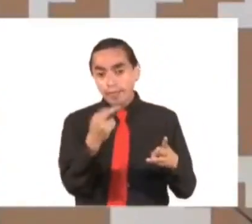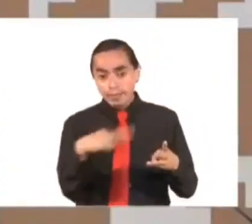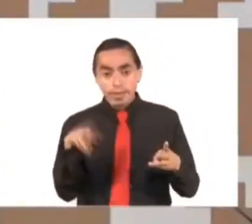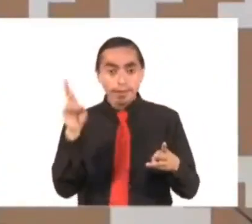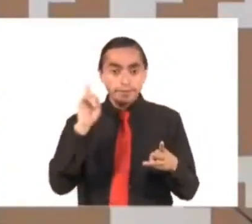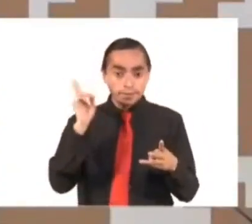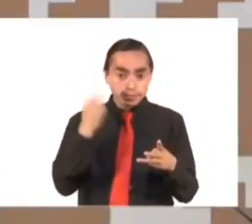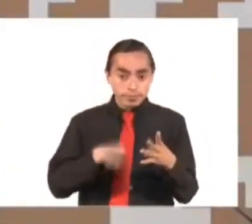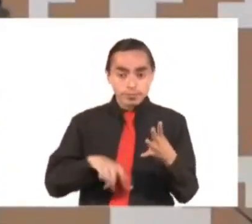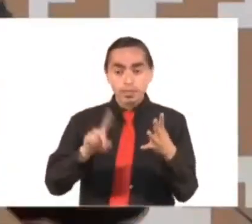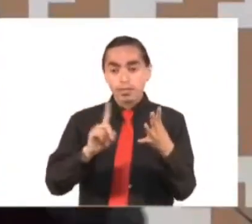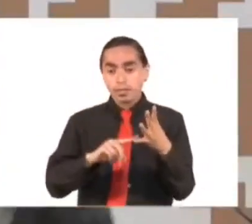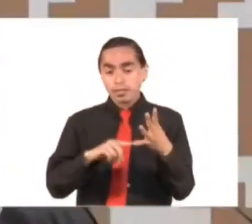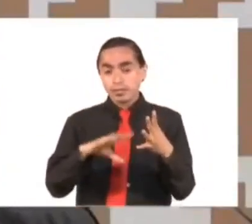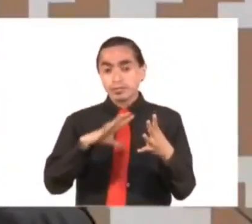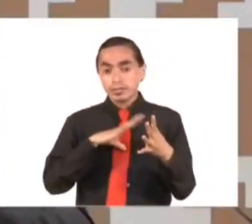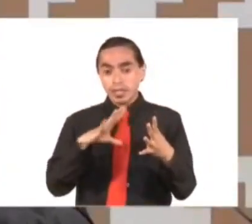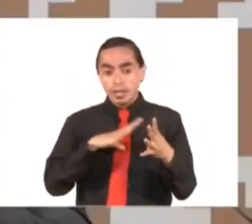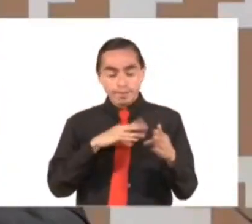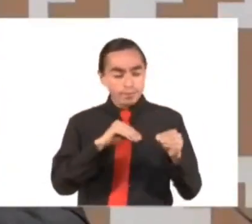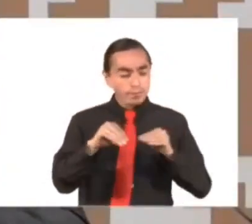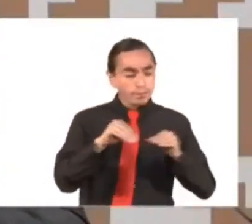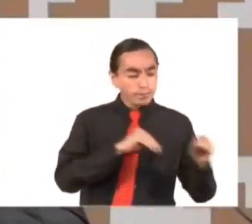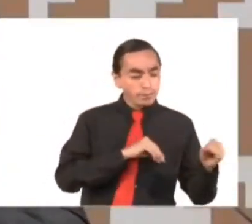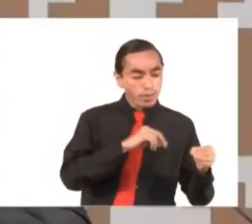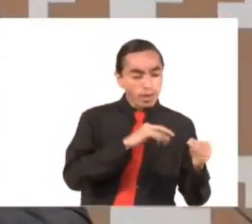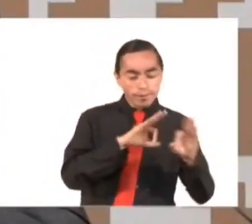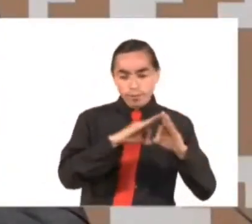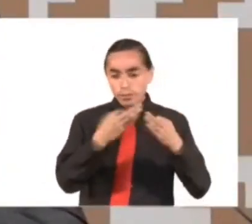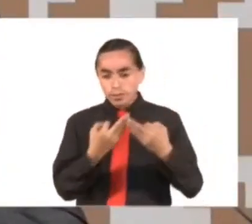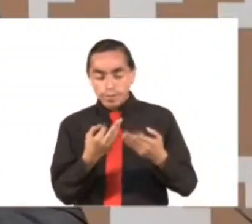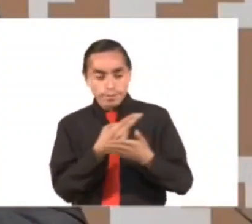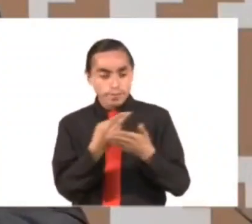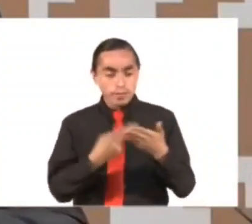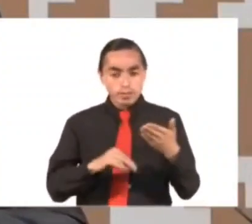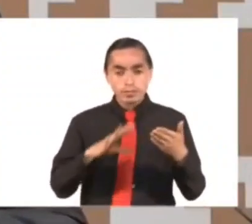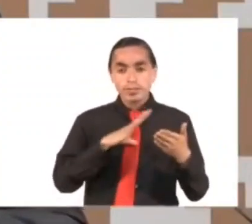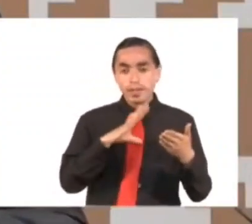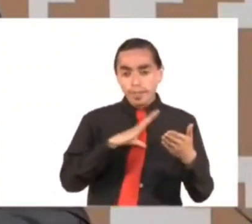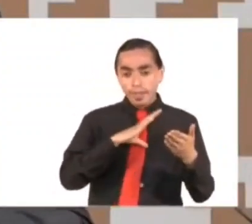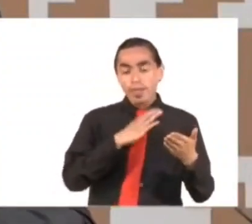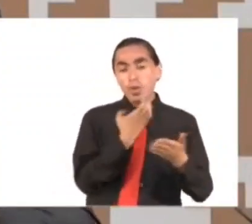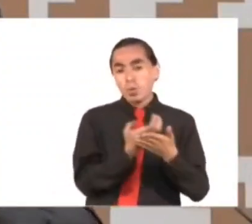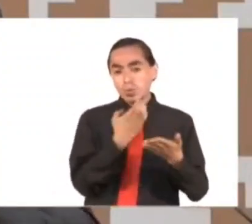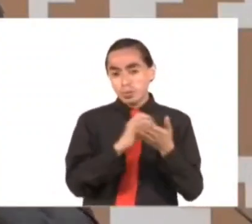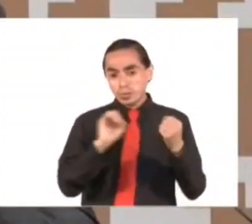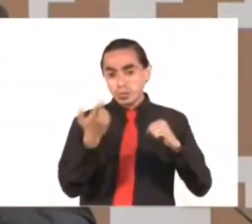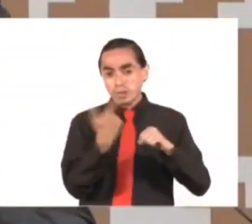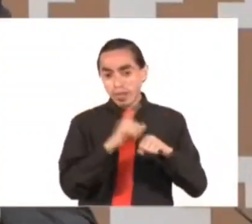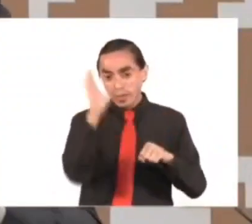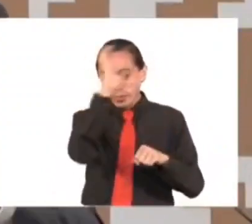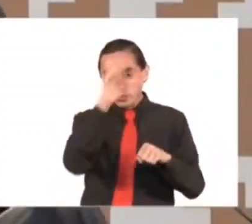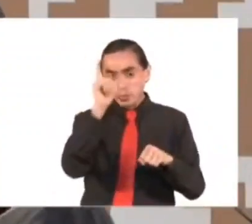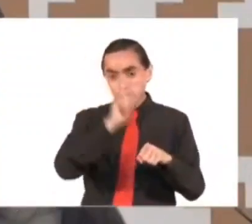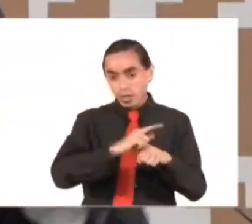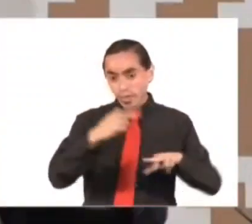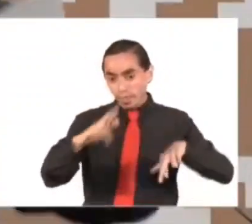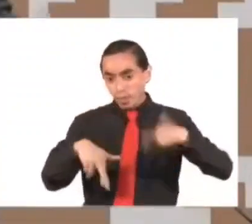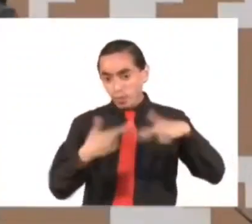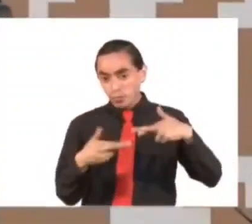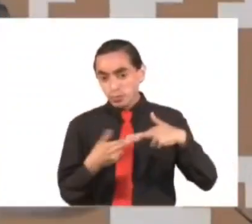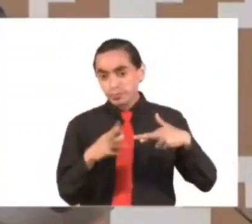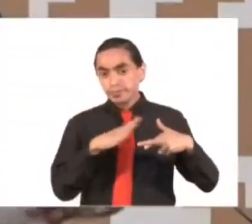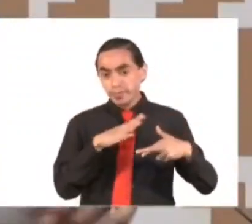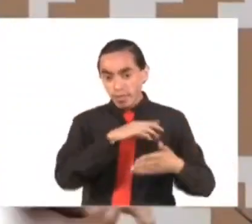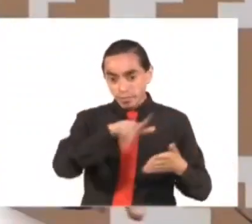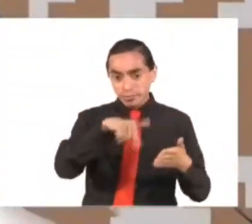el diseño de la movilidad, en su configuración económica, social y cultural como región y